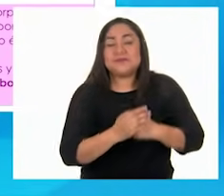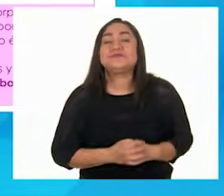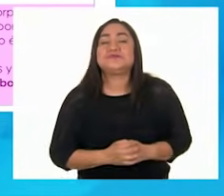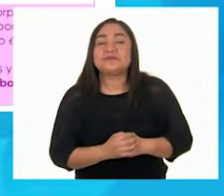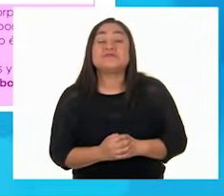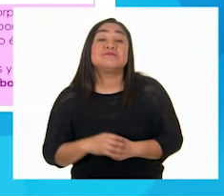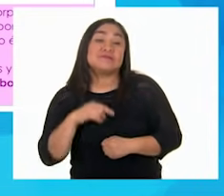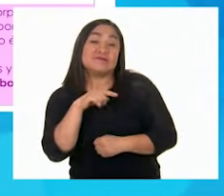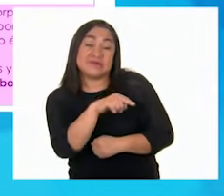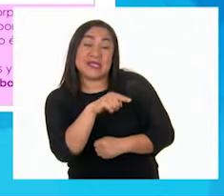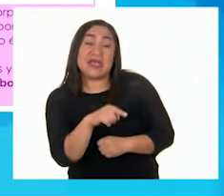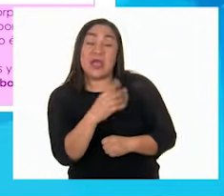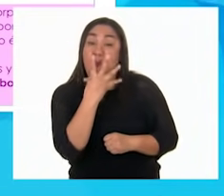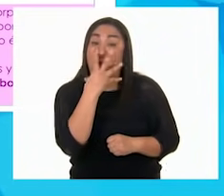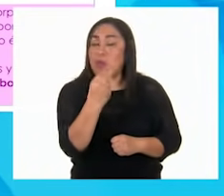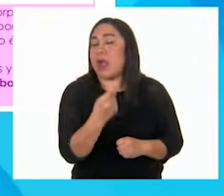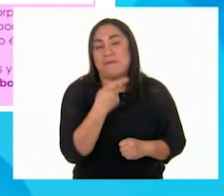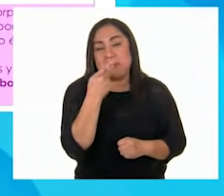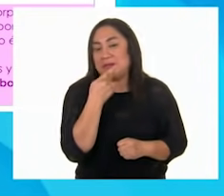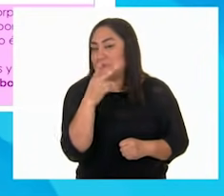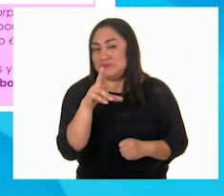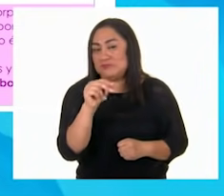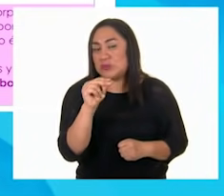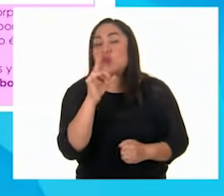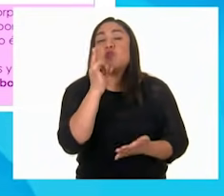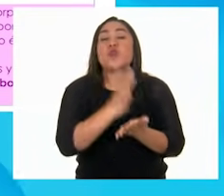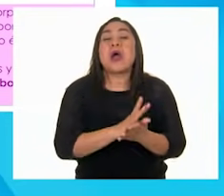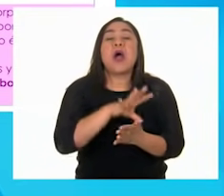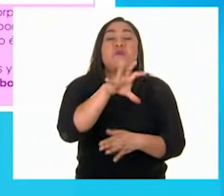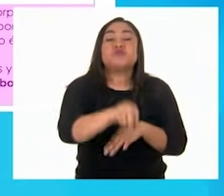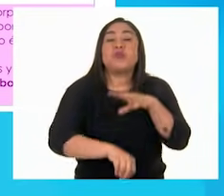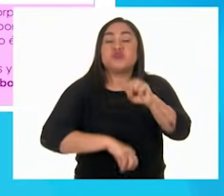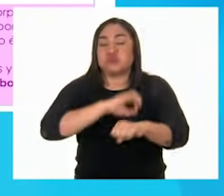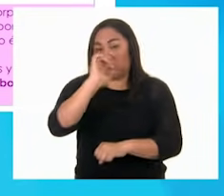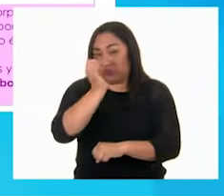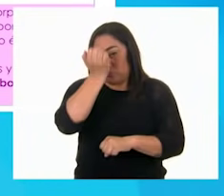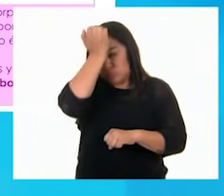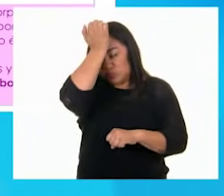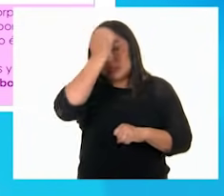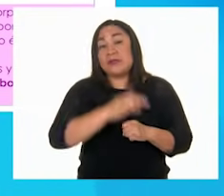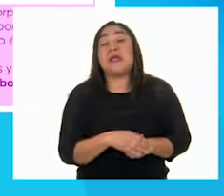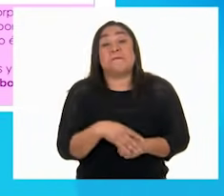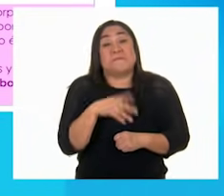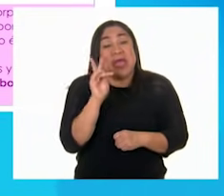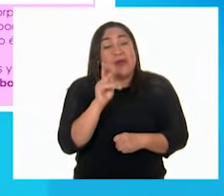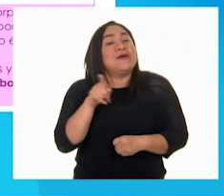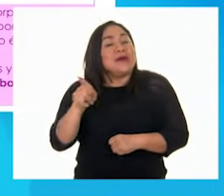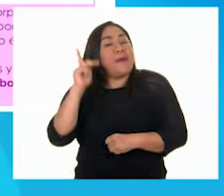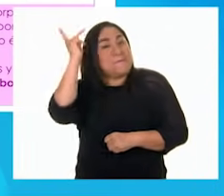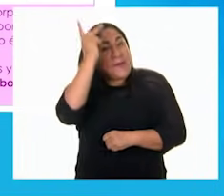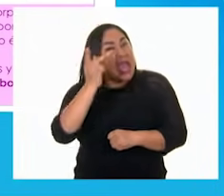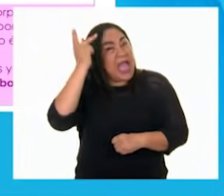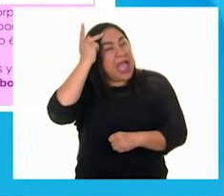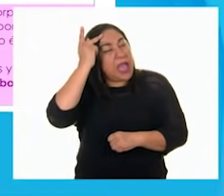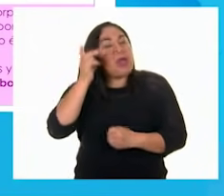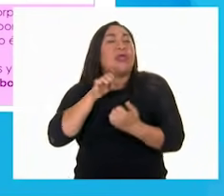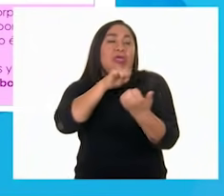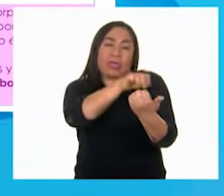este lobo no habla, se come a las ovejas y ya. Pero el pastor sí que engaña a la gente